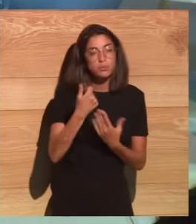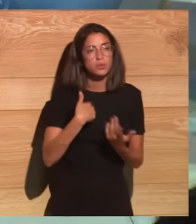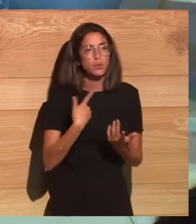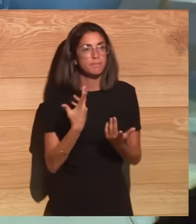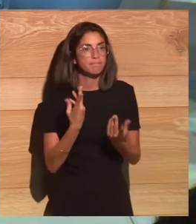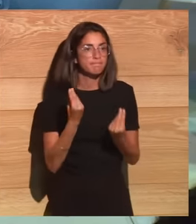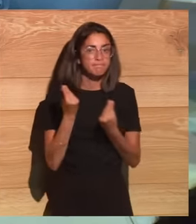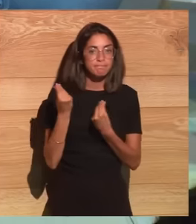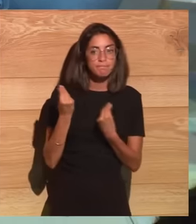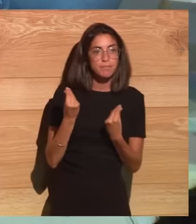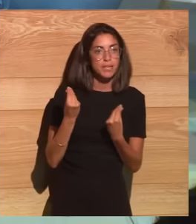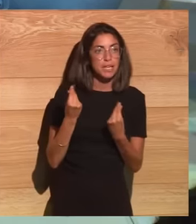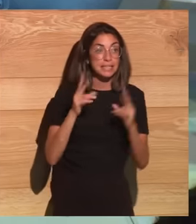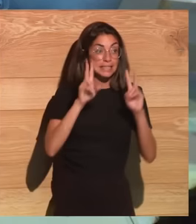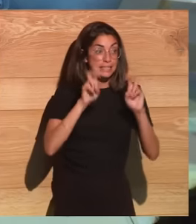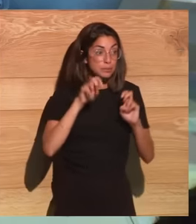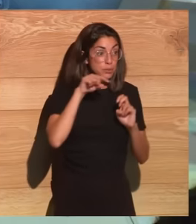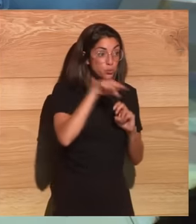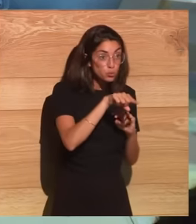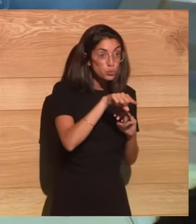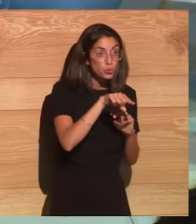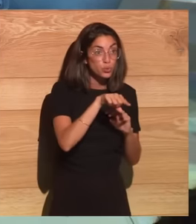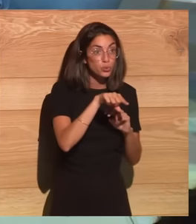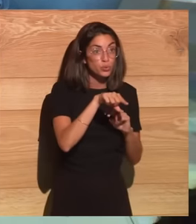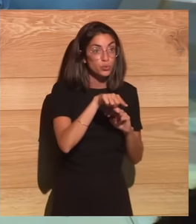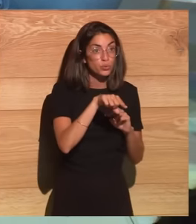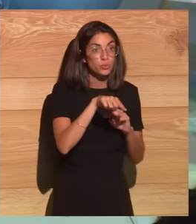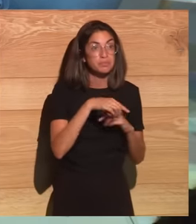qué. ¿Cinco libros sobre ti? Cinco libros sobre mí.